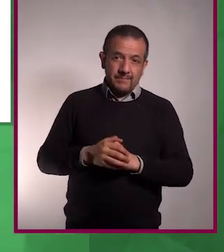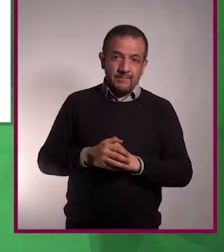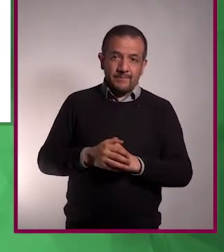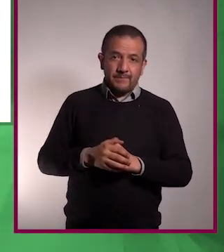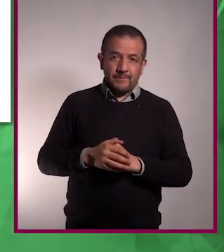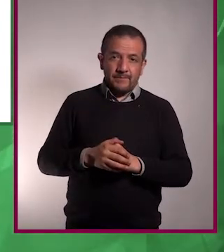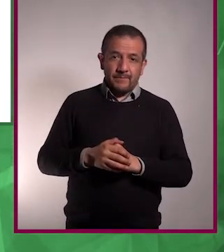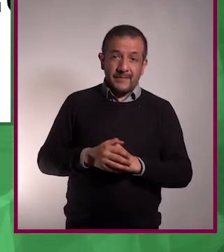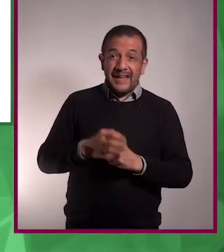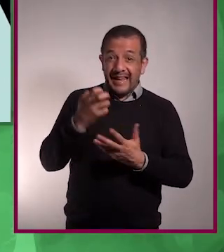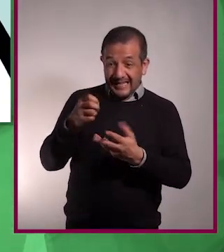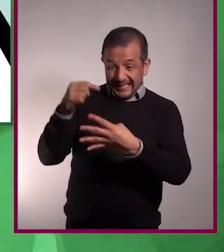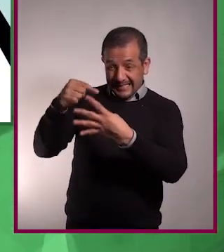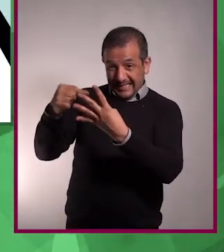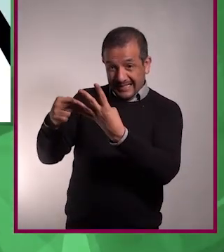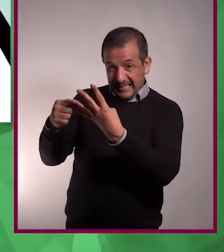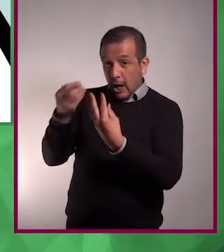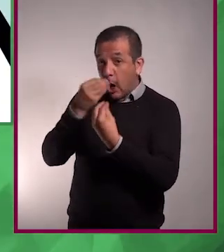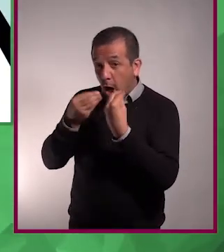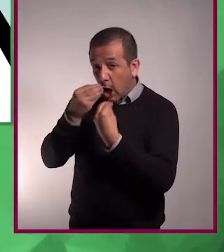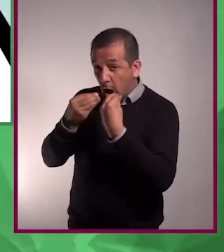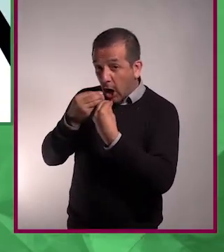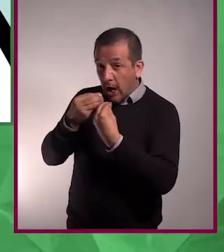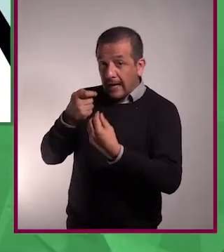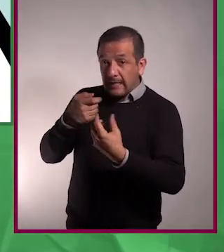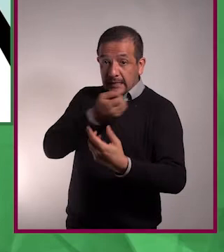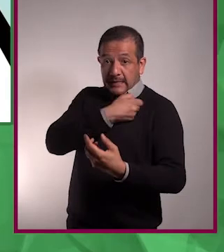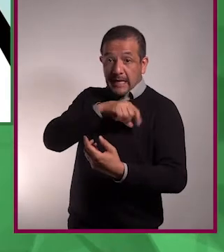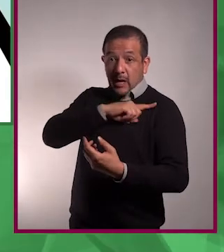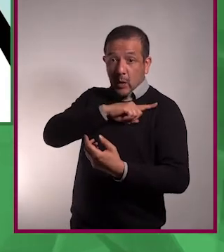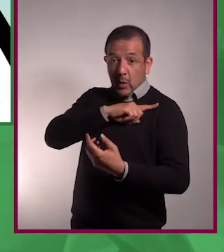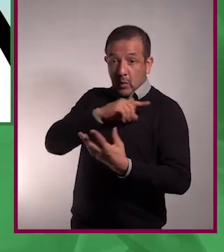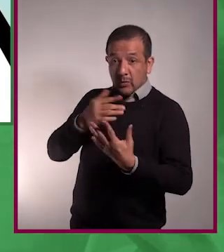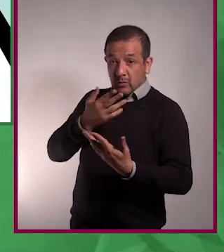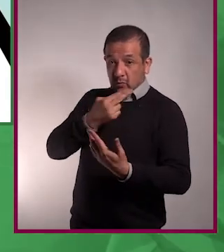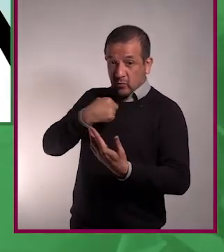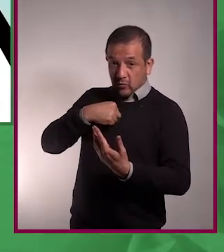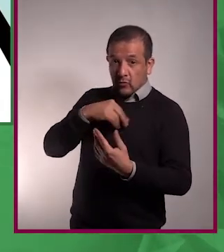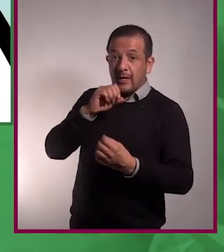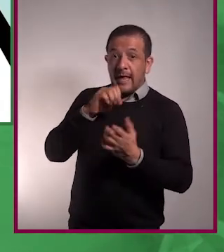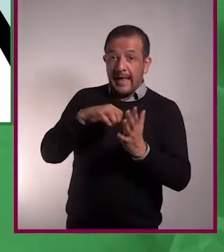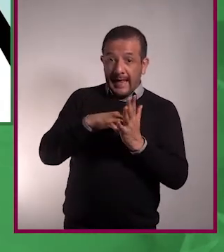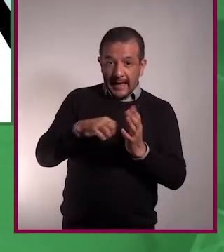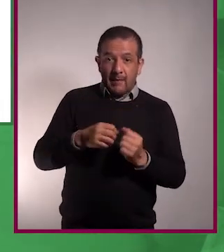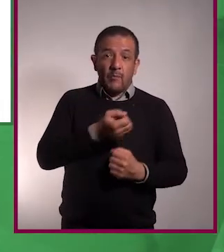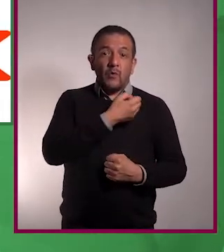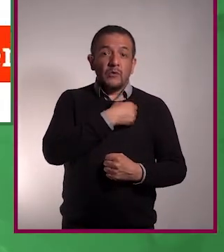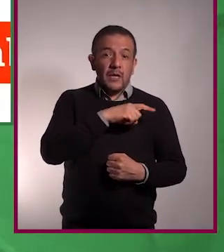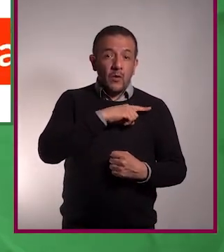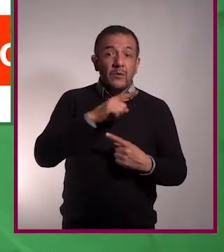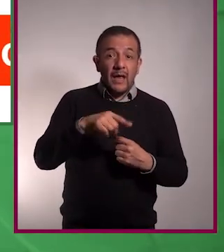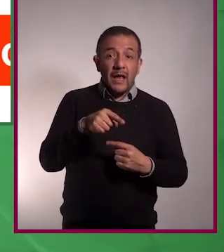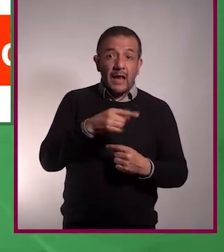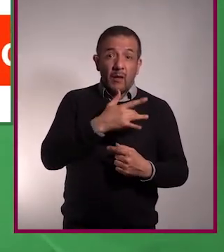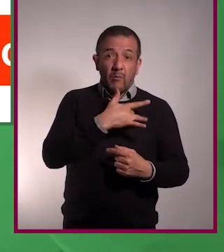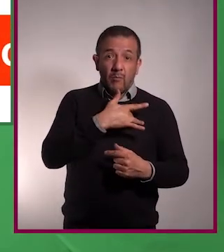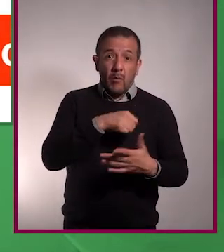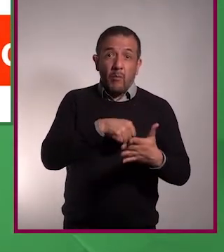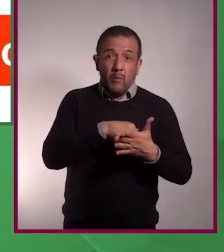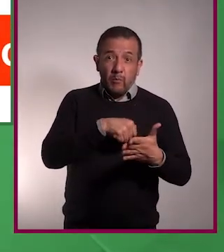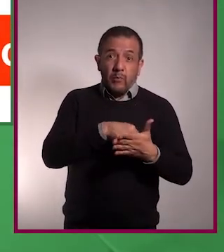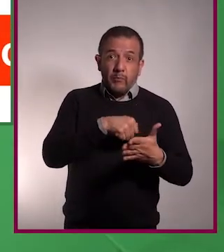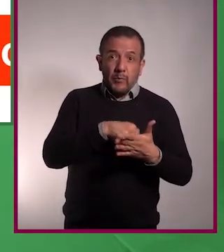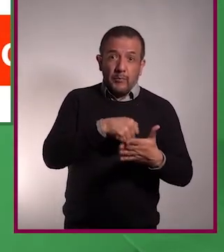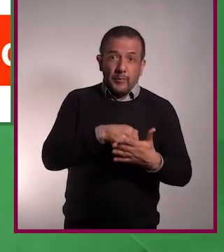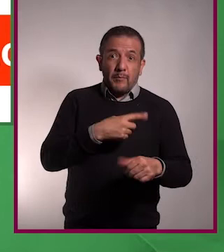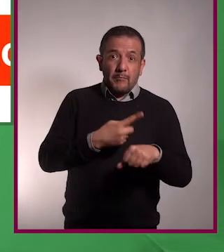carne. Este tipo de alimentación tiene un impacto para la salud y el medio ambiente. Por ejemplo, contribuye al